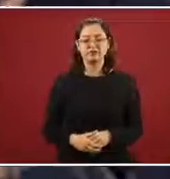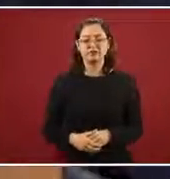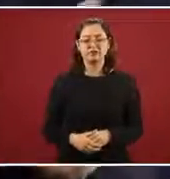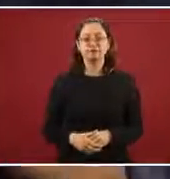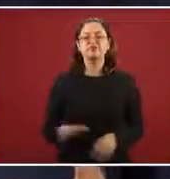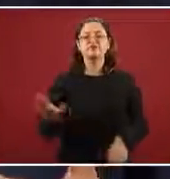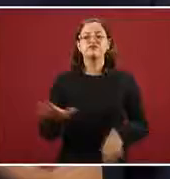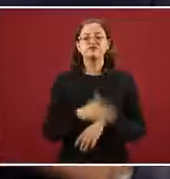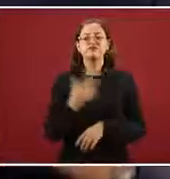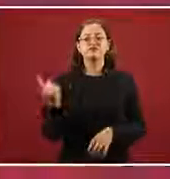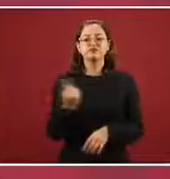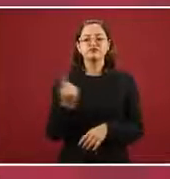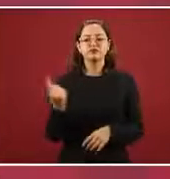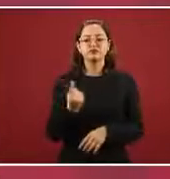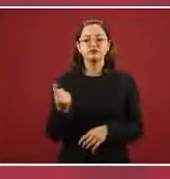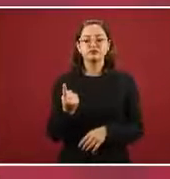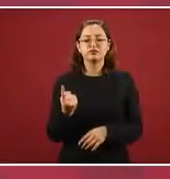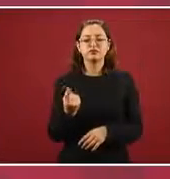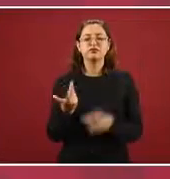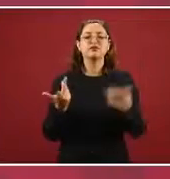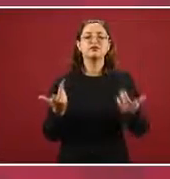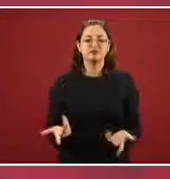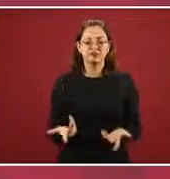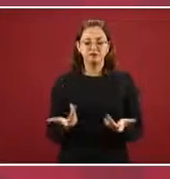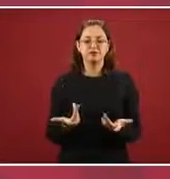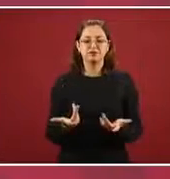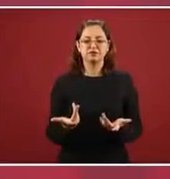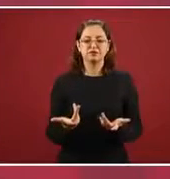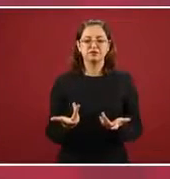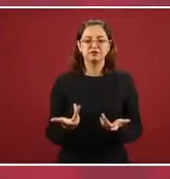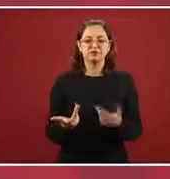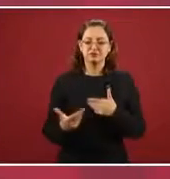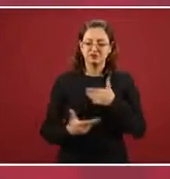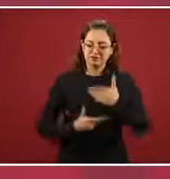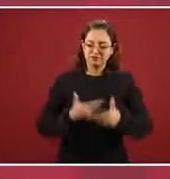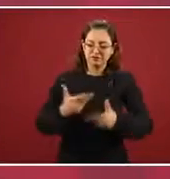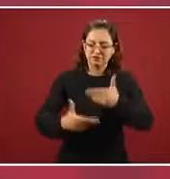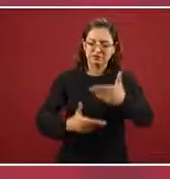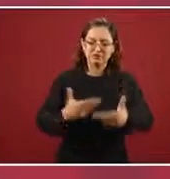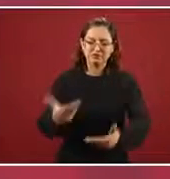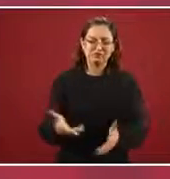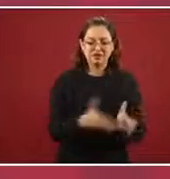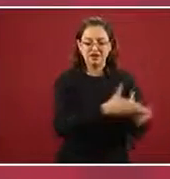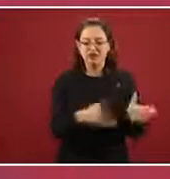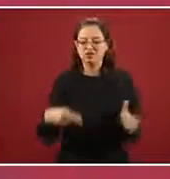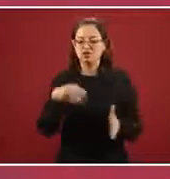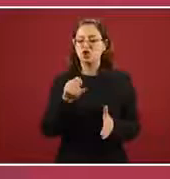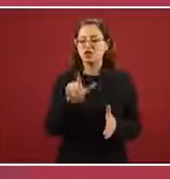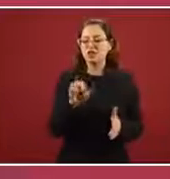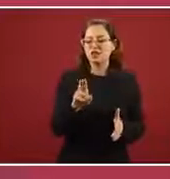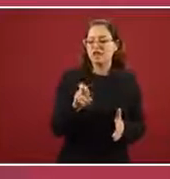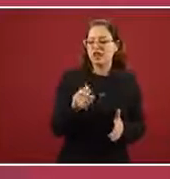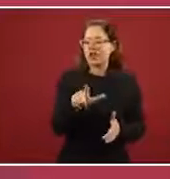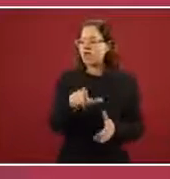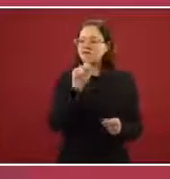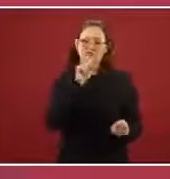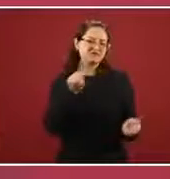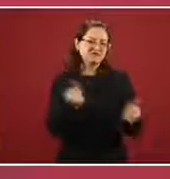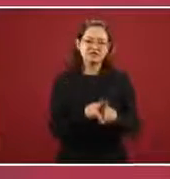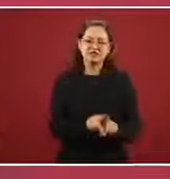porque también esto es parte de la decadencia del modelo neoliberal.